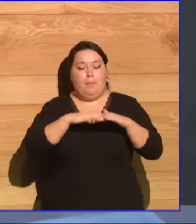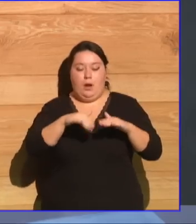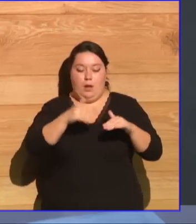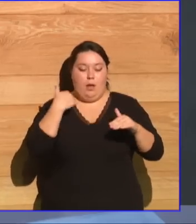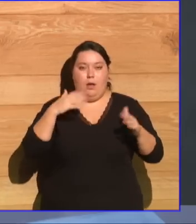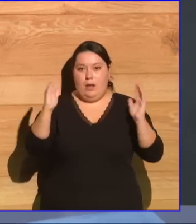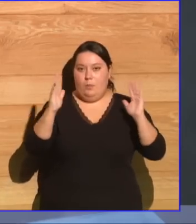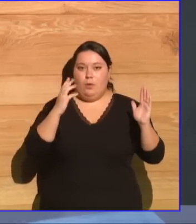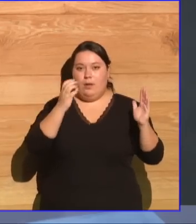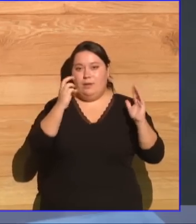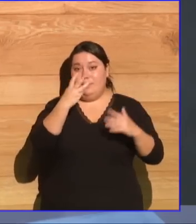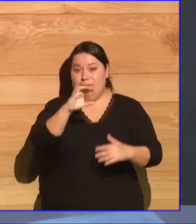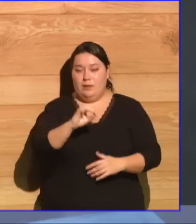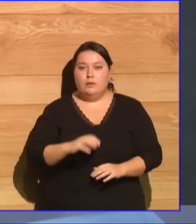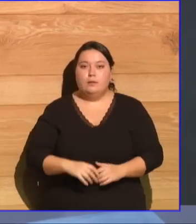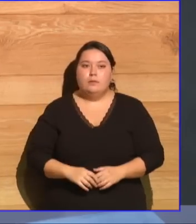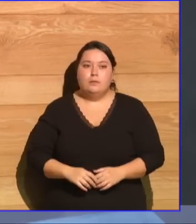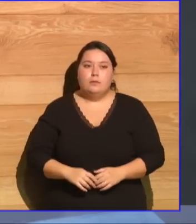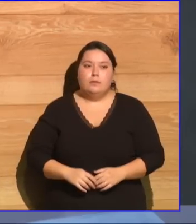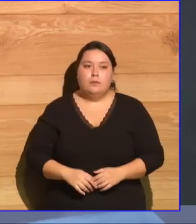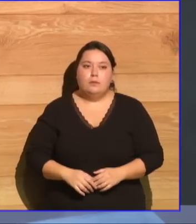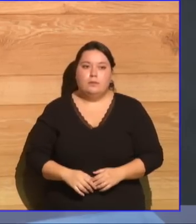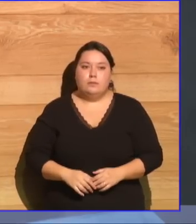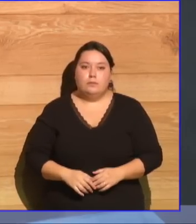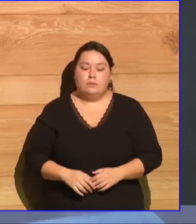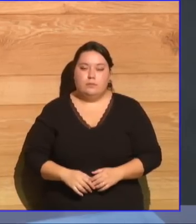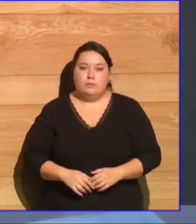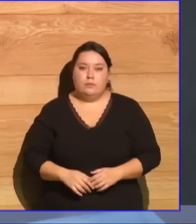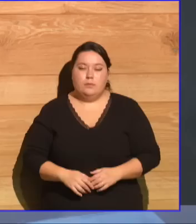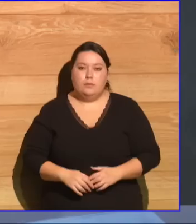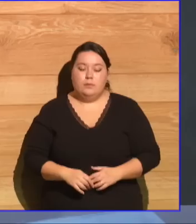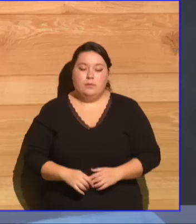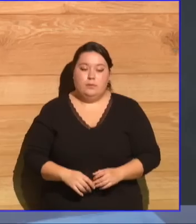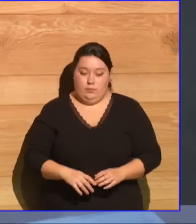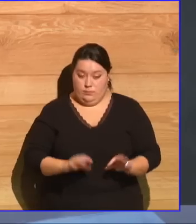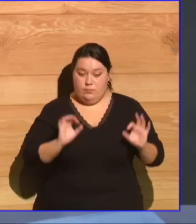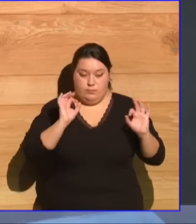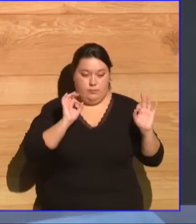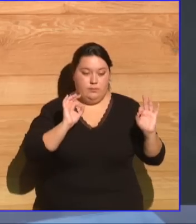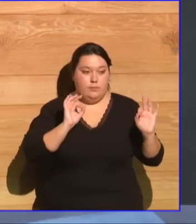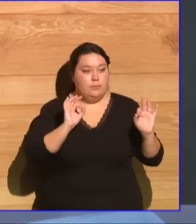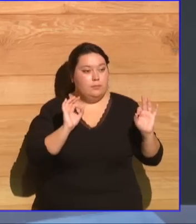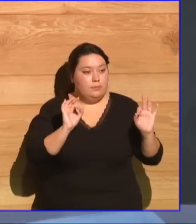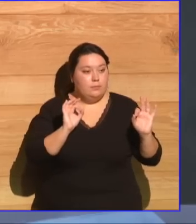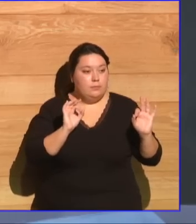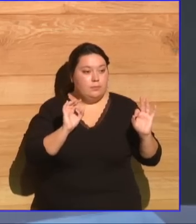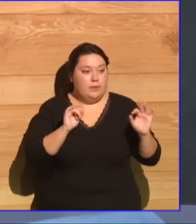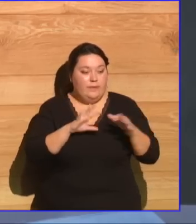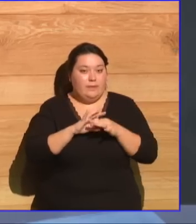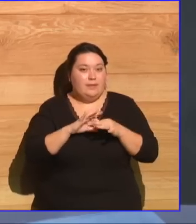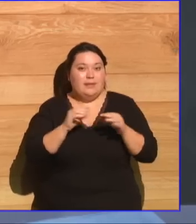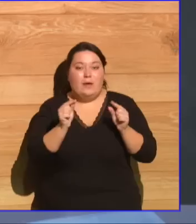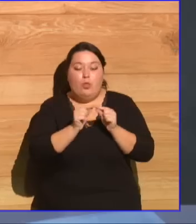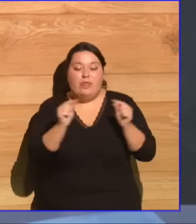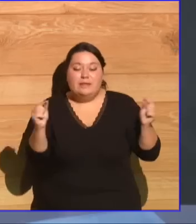de los años 30, para su James Bond arqueólogo. Efectivamente, la distancia de edad no es tanta, es pequeña,